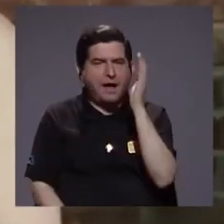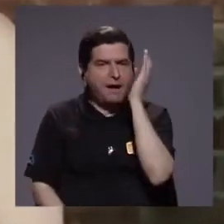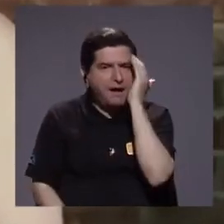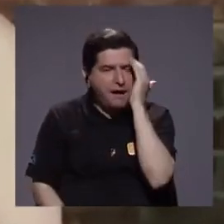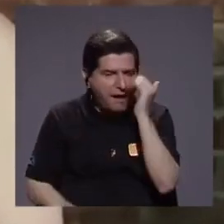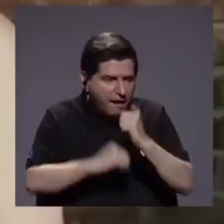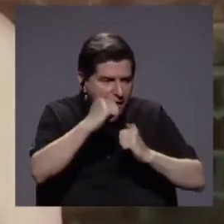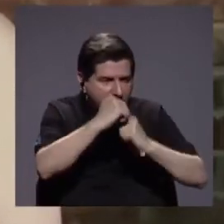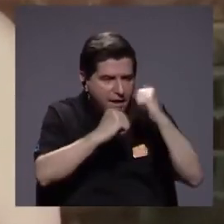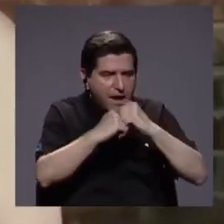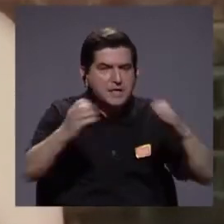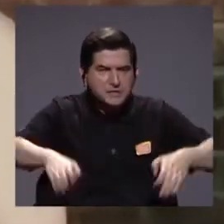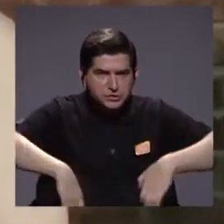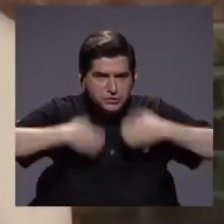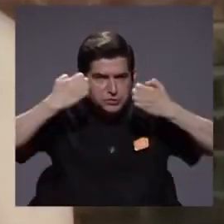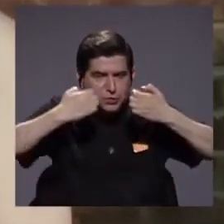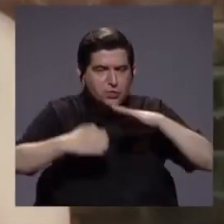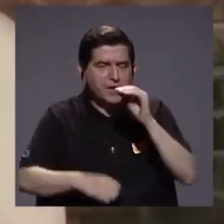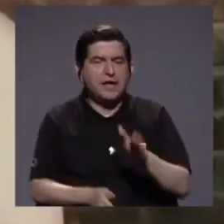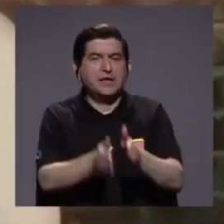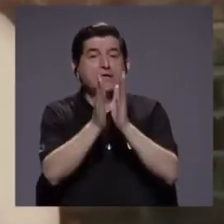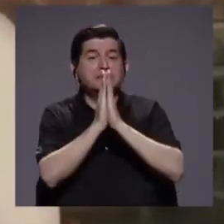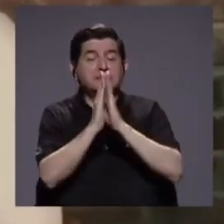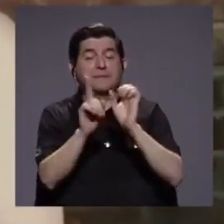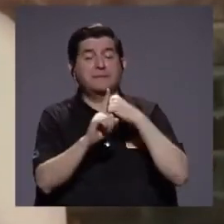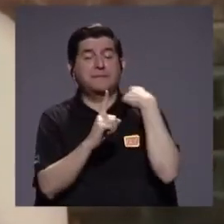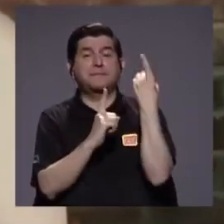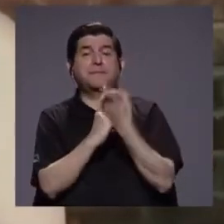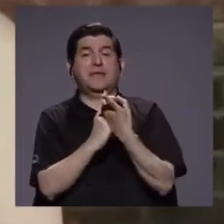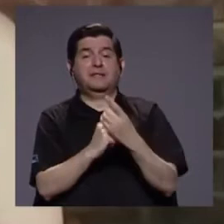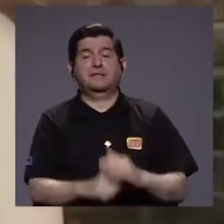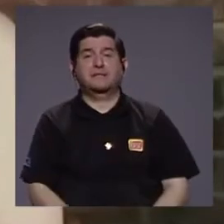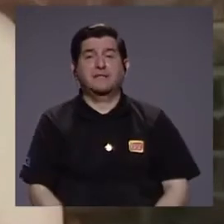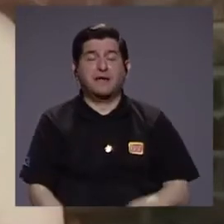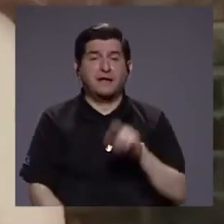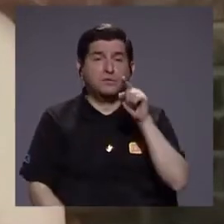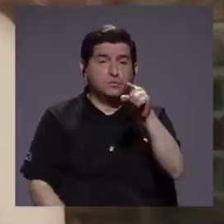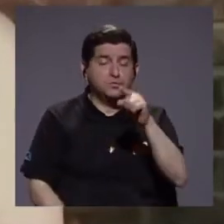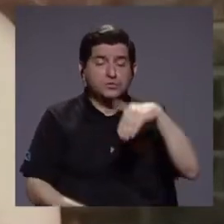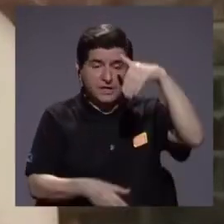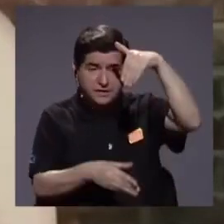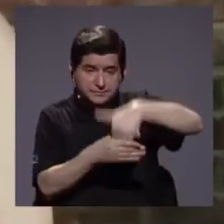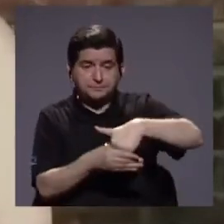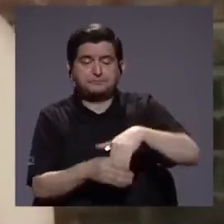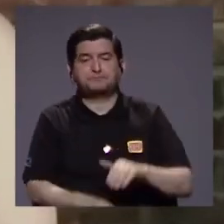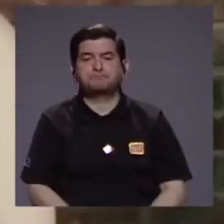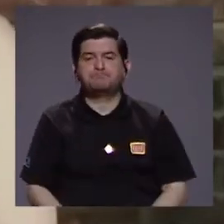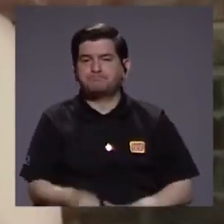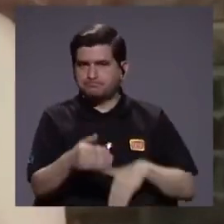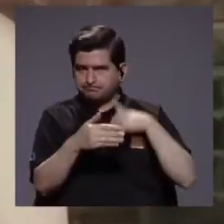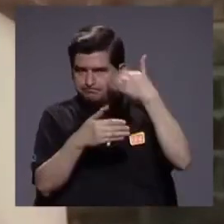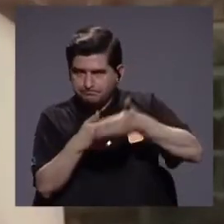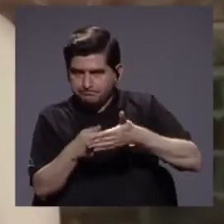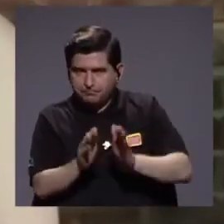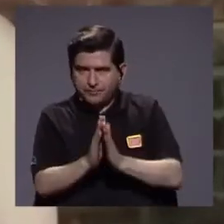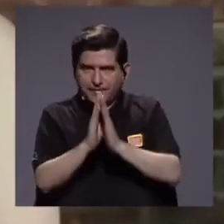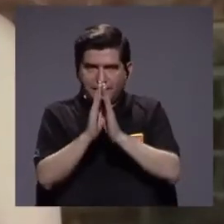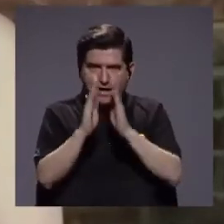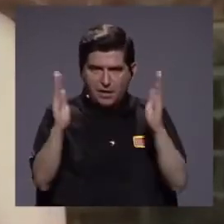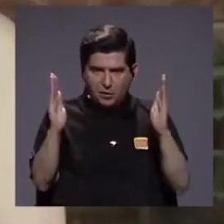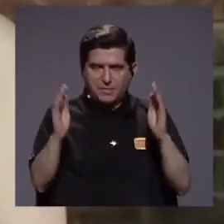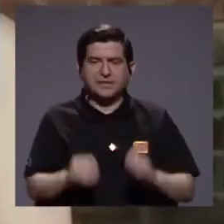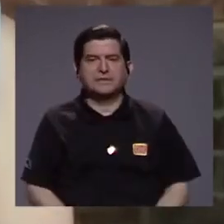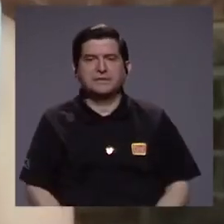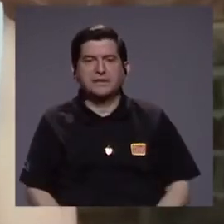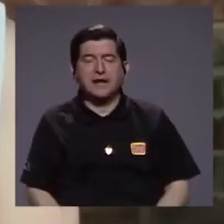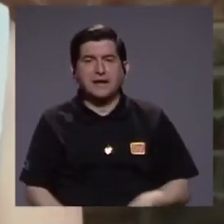la infraestructura que hay y que se está pidiendo en la sociedad para cuando ustedes se inserten. Luego, aumentar también la